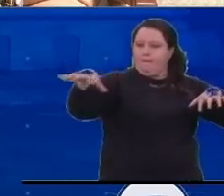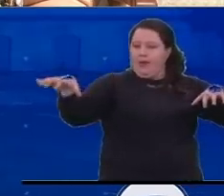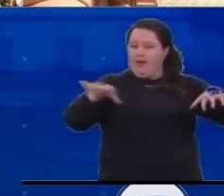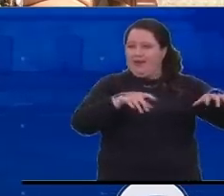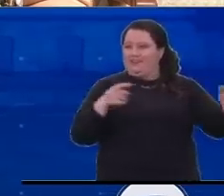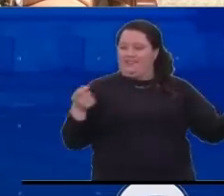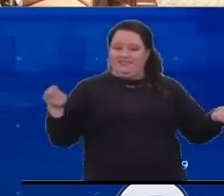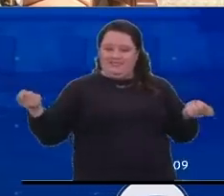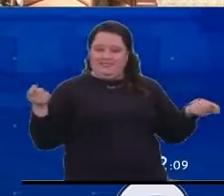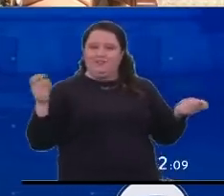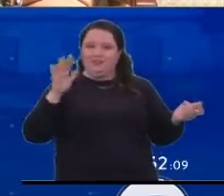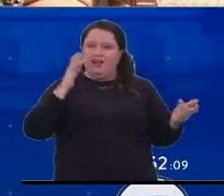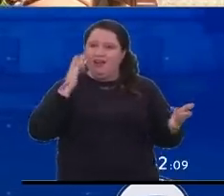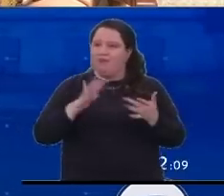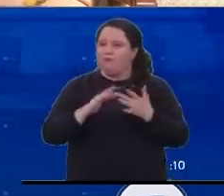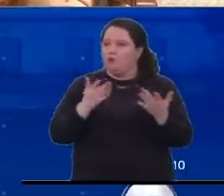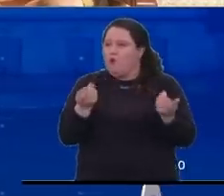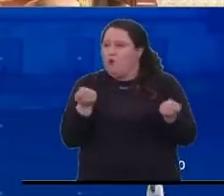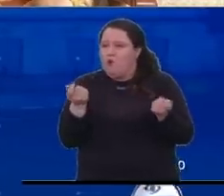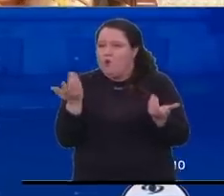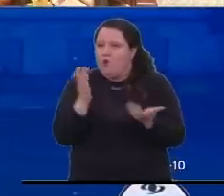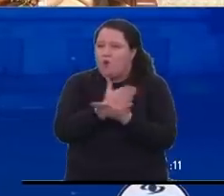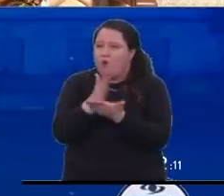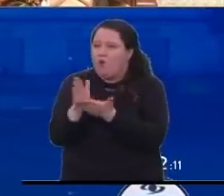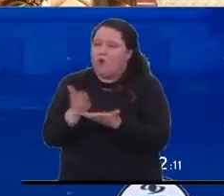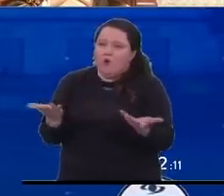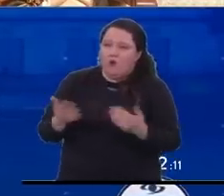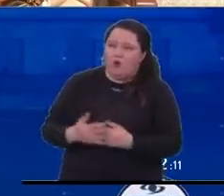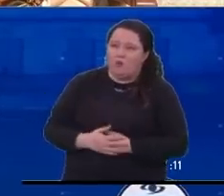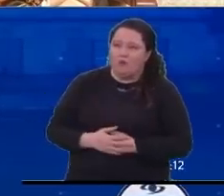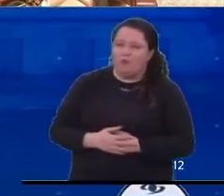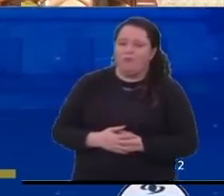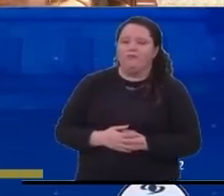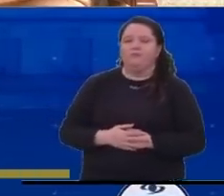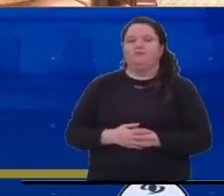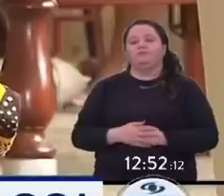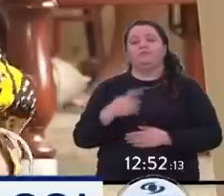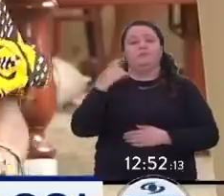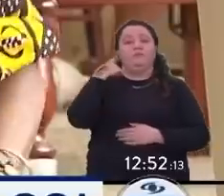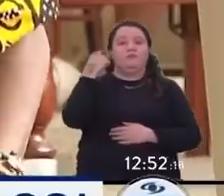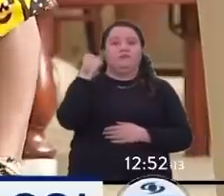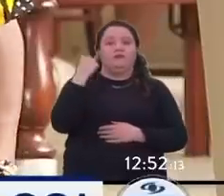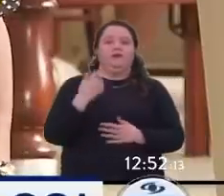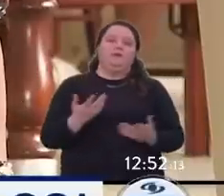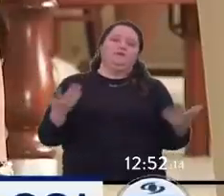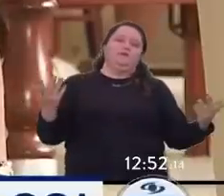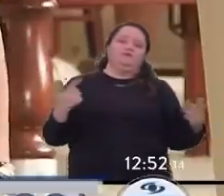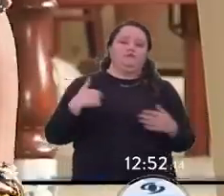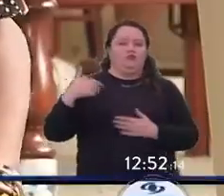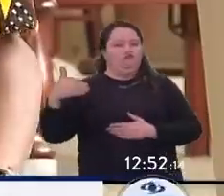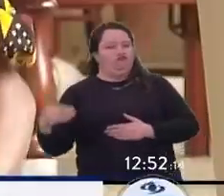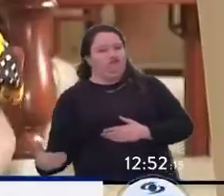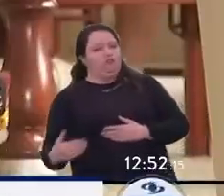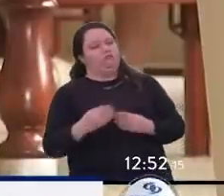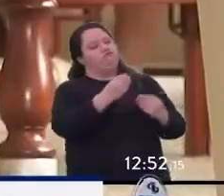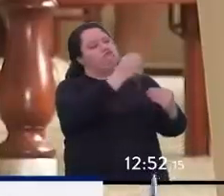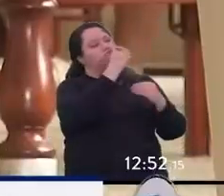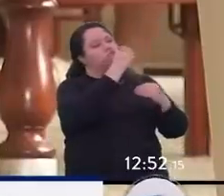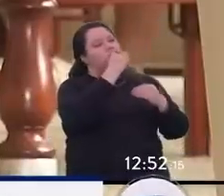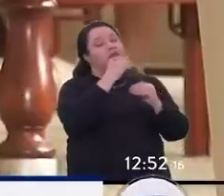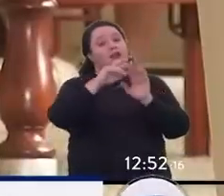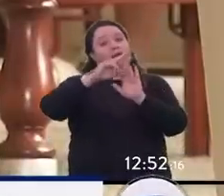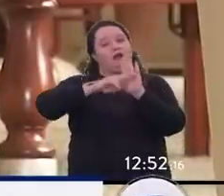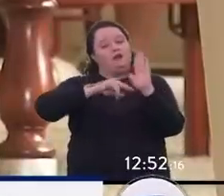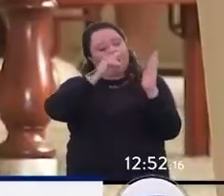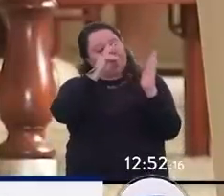llegar eso en el gobierno de ustedes? Bueno, yo me eduqué desde muy pequeña respetando las